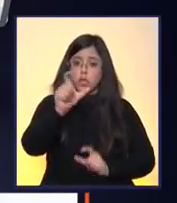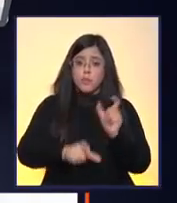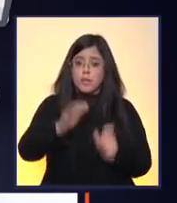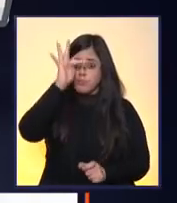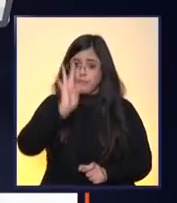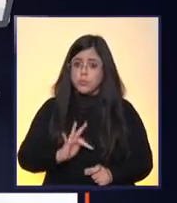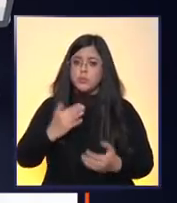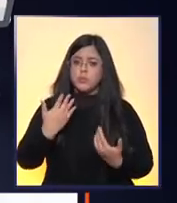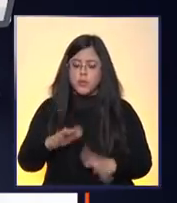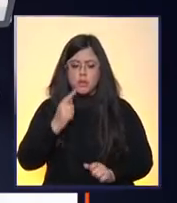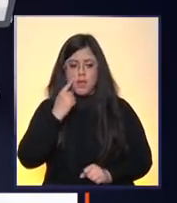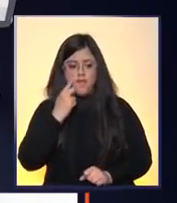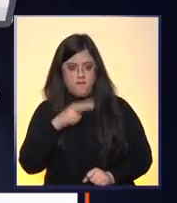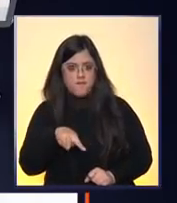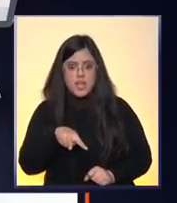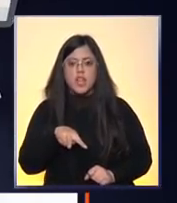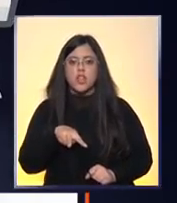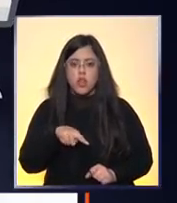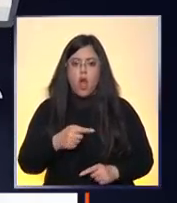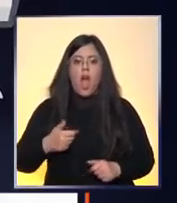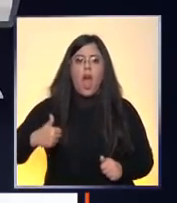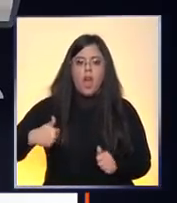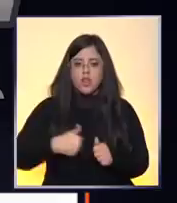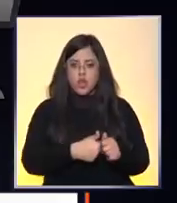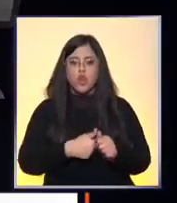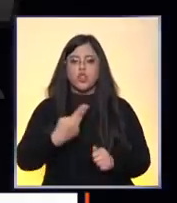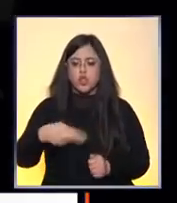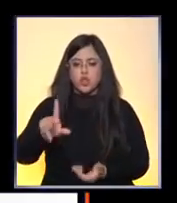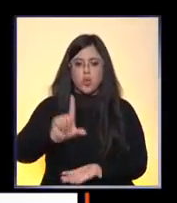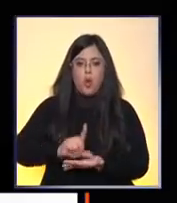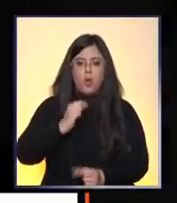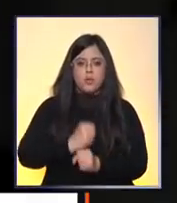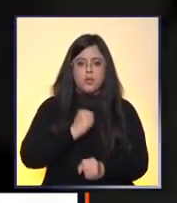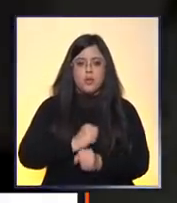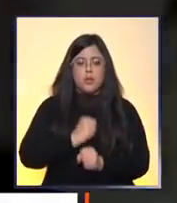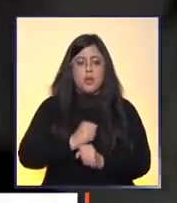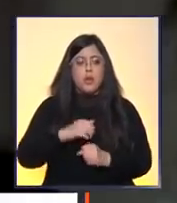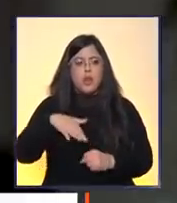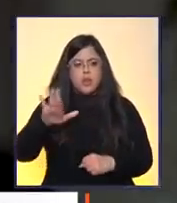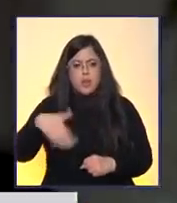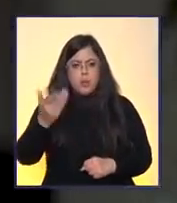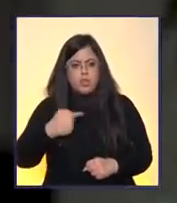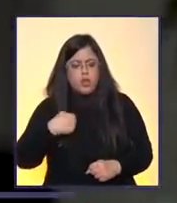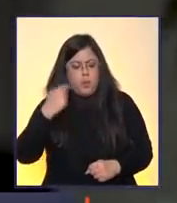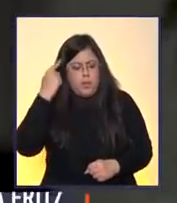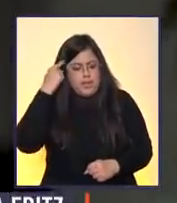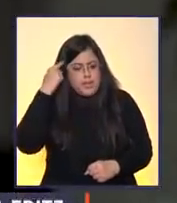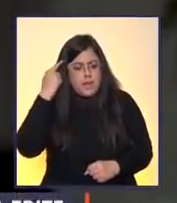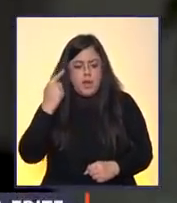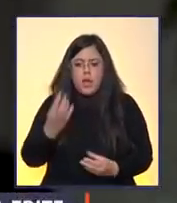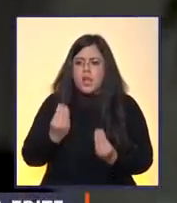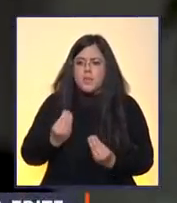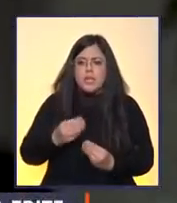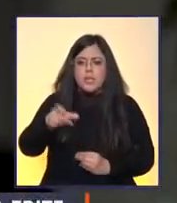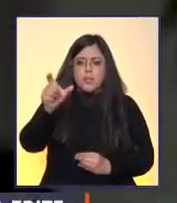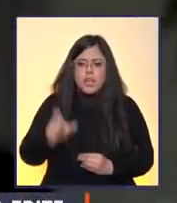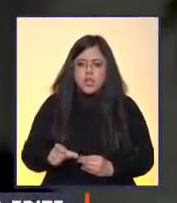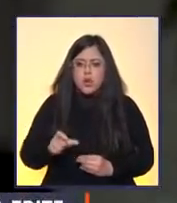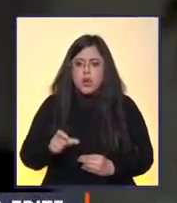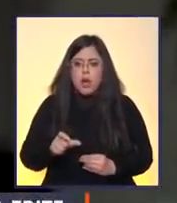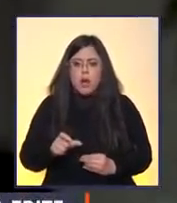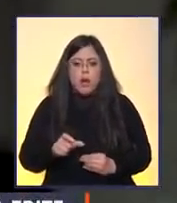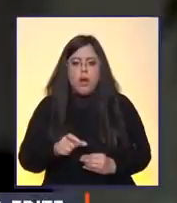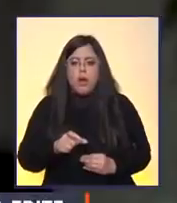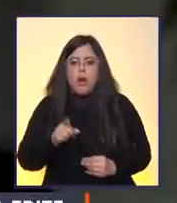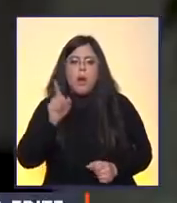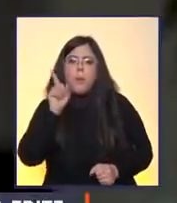ha presenciado acoso en su lugar de trabajo. Después pensaba, yo decía, ¿qué pasa si este tipo dice otra cosa?